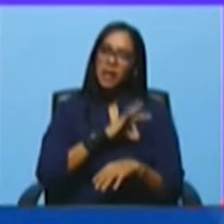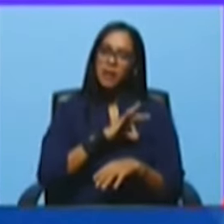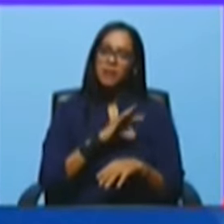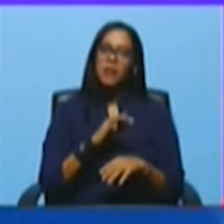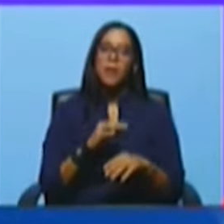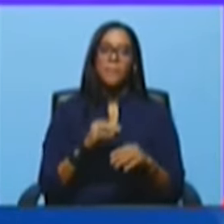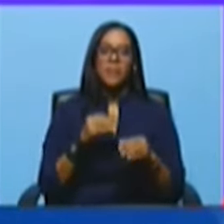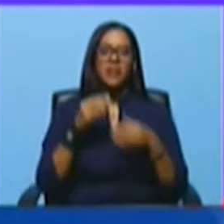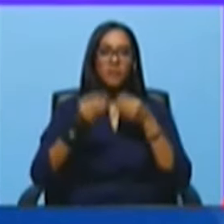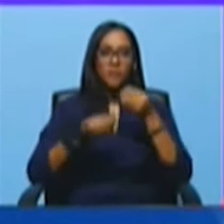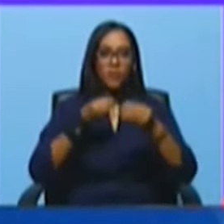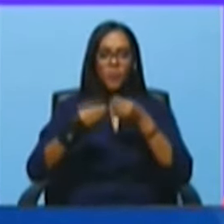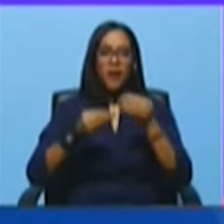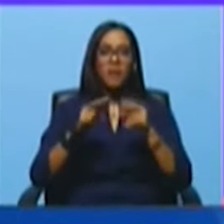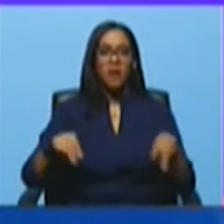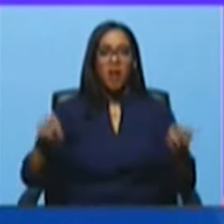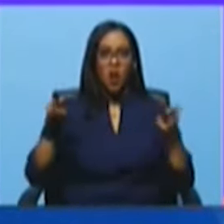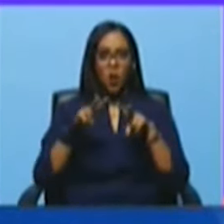formar valores,